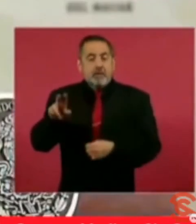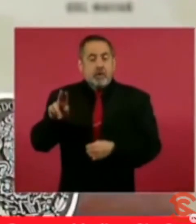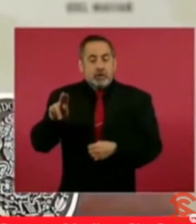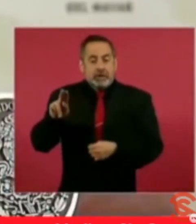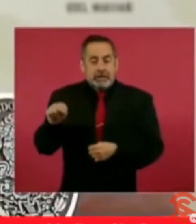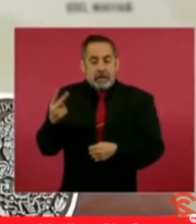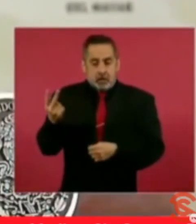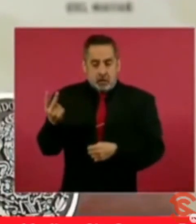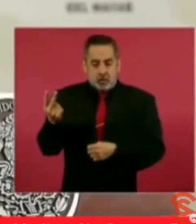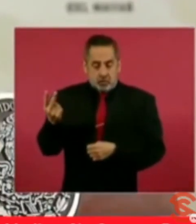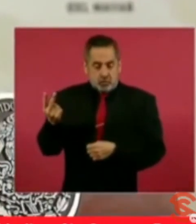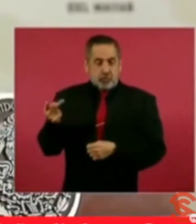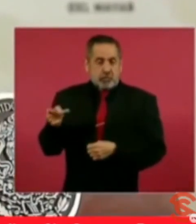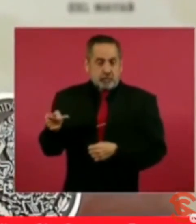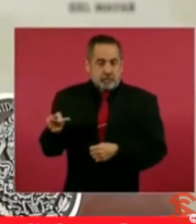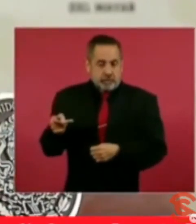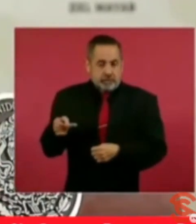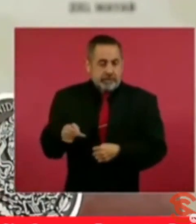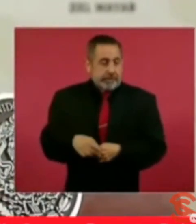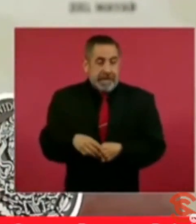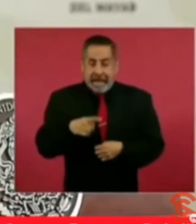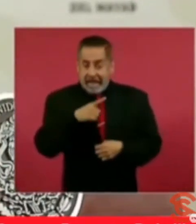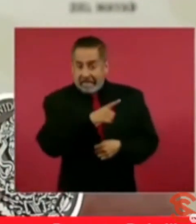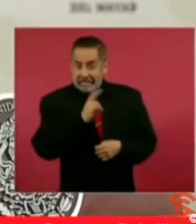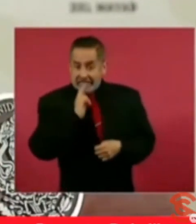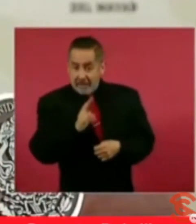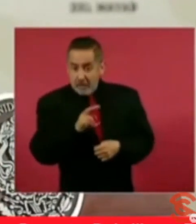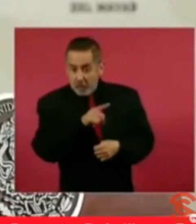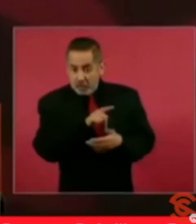1982. Este reporte de Nazar